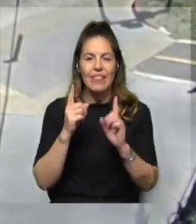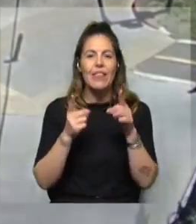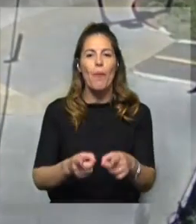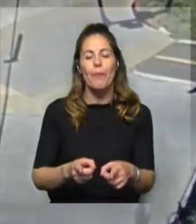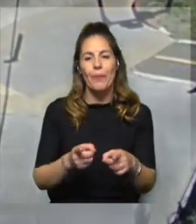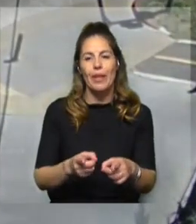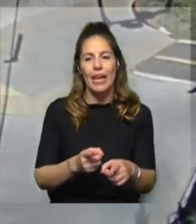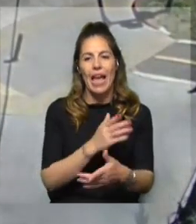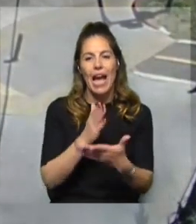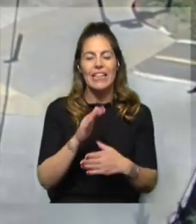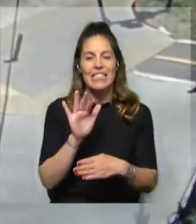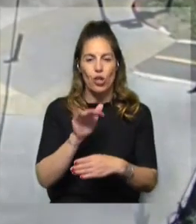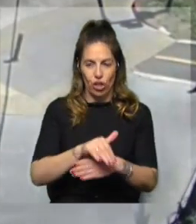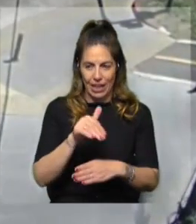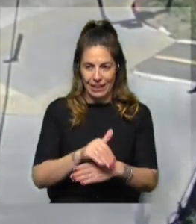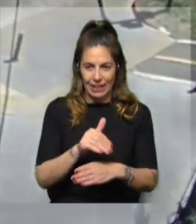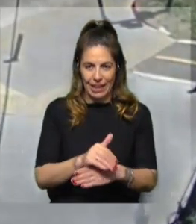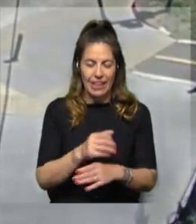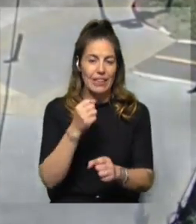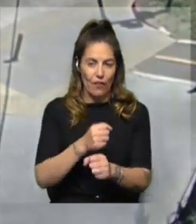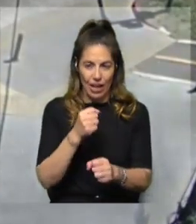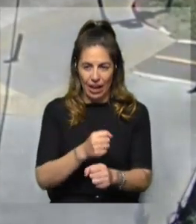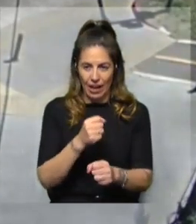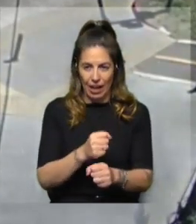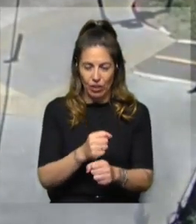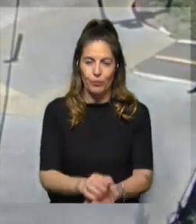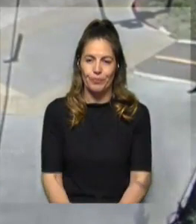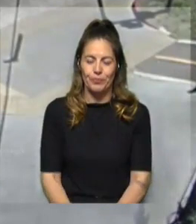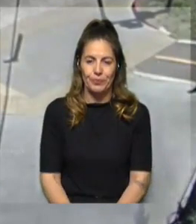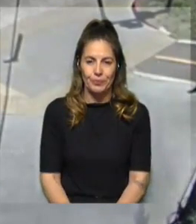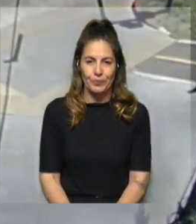Santos hasta las 5 y media de la tarde van a estar trabajando en carga y descarga.